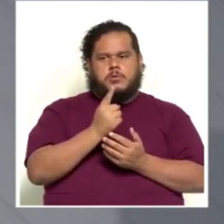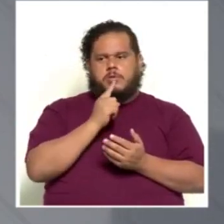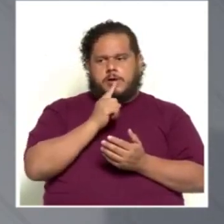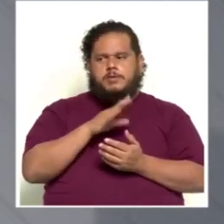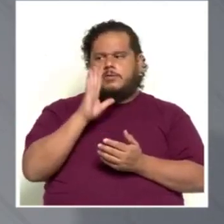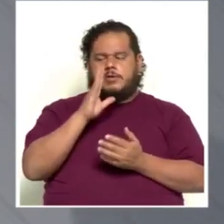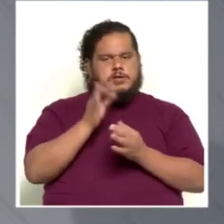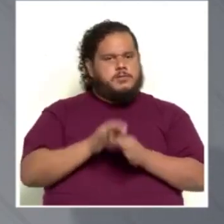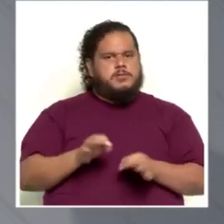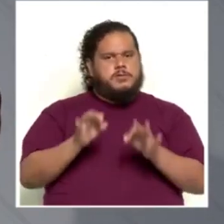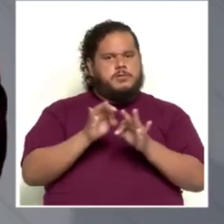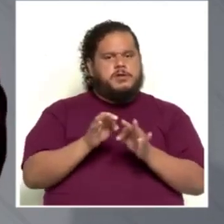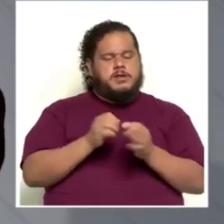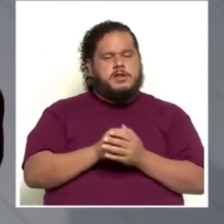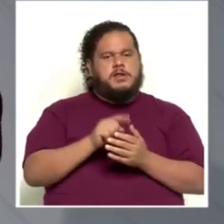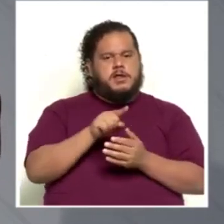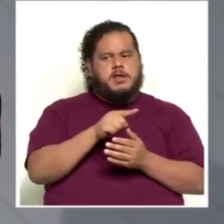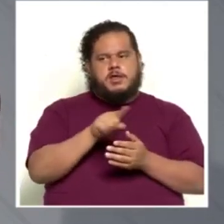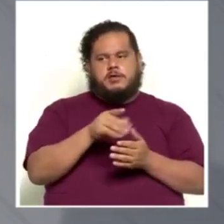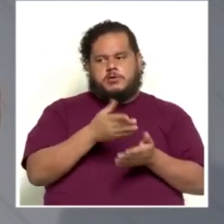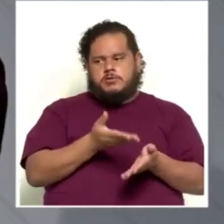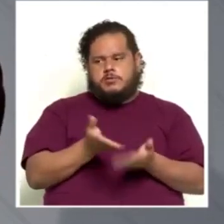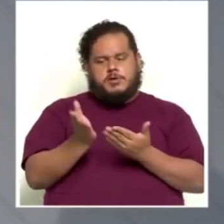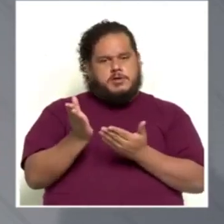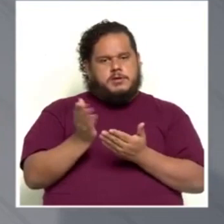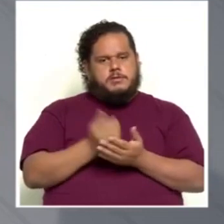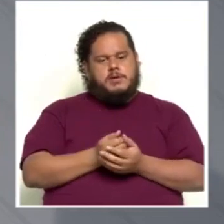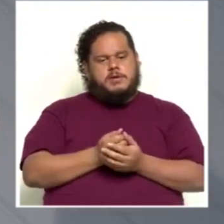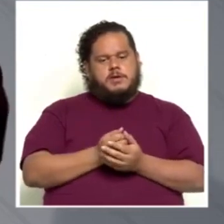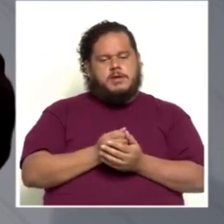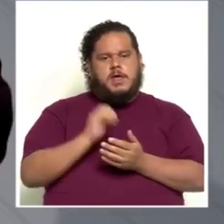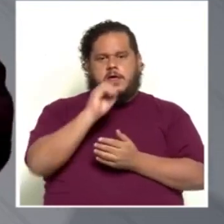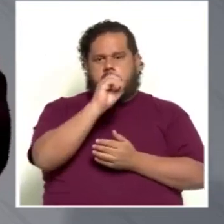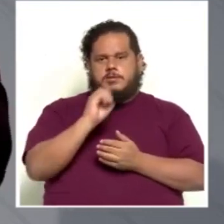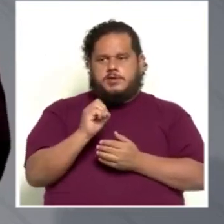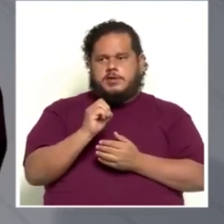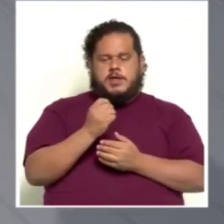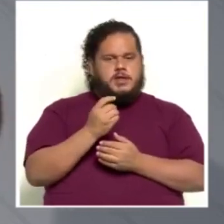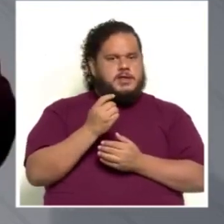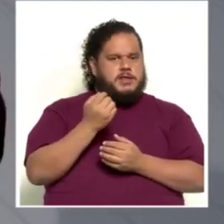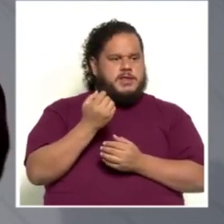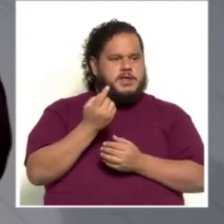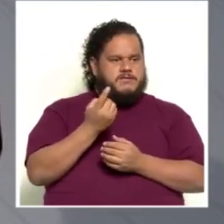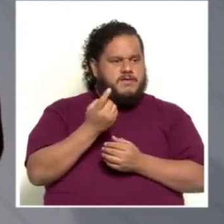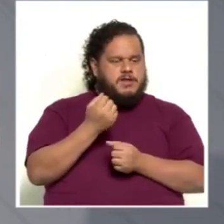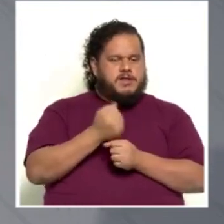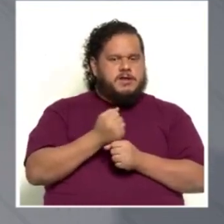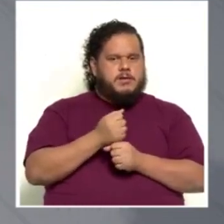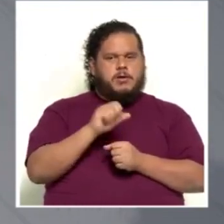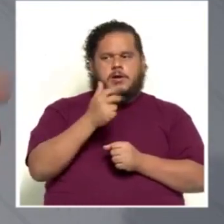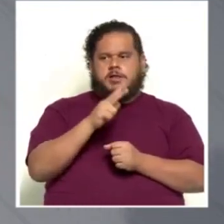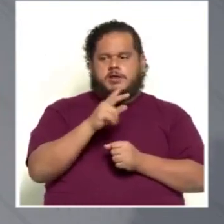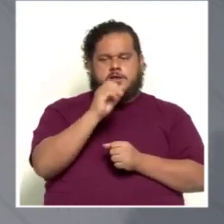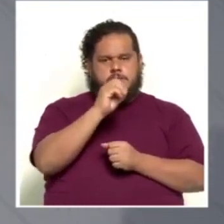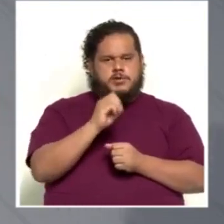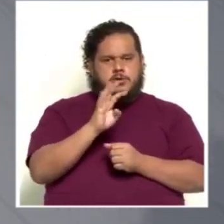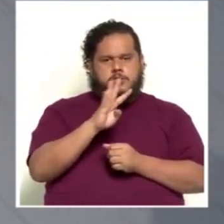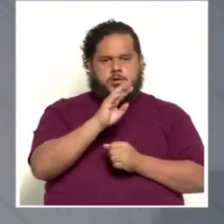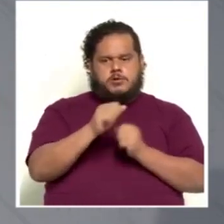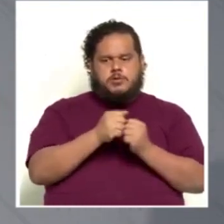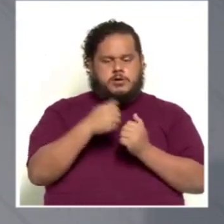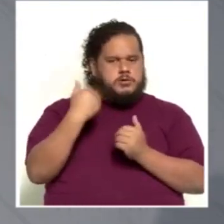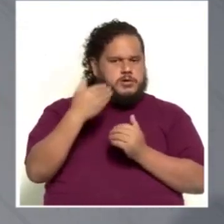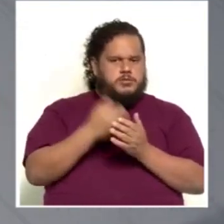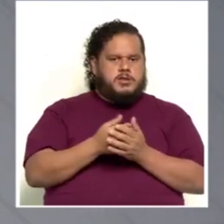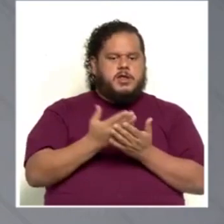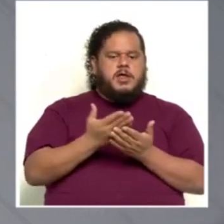muy importante, que van a llevar la tasa de desempleo al 7% 4 años después, que van a disminuir a la